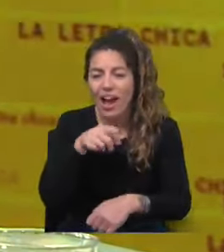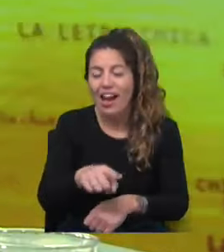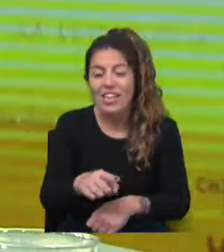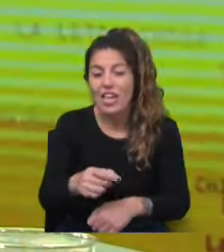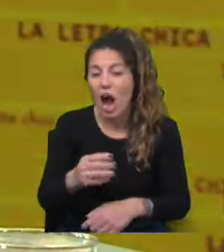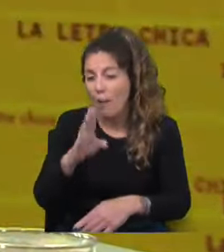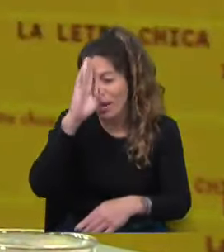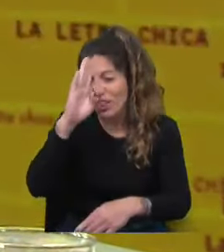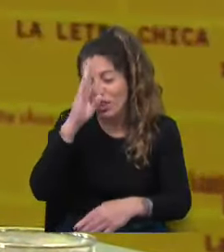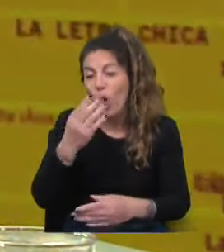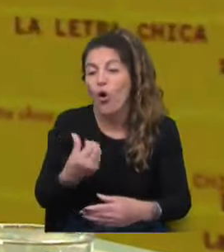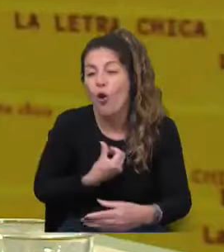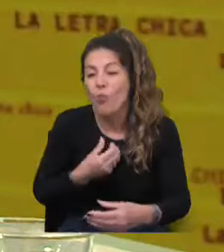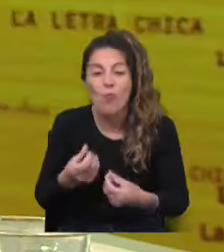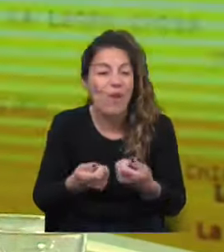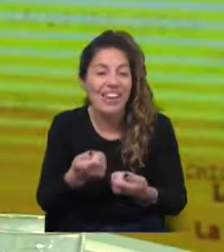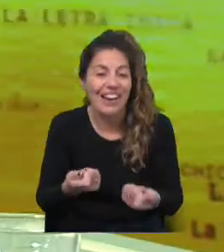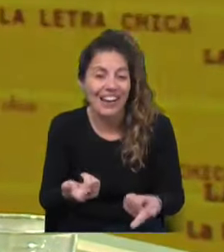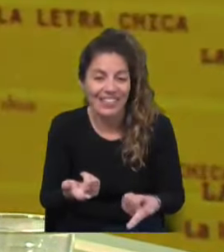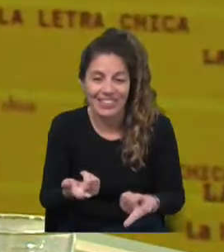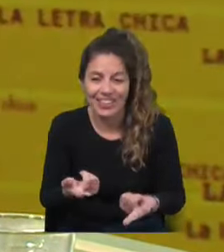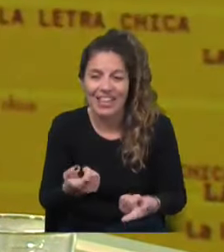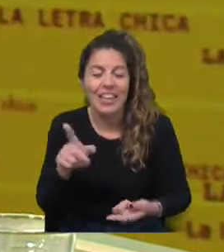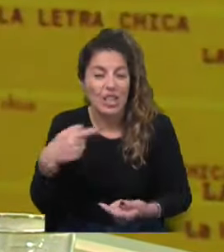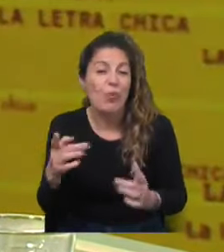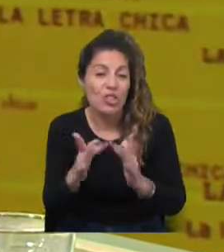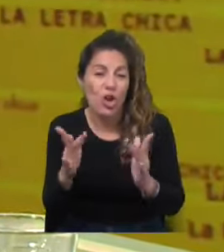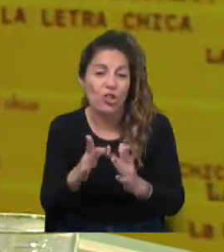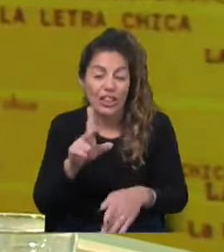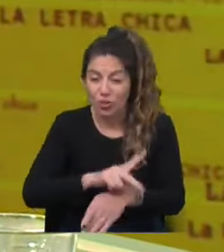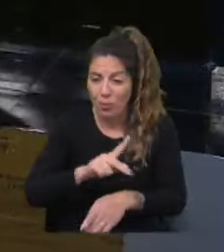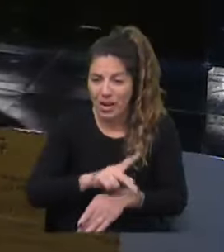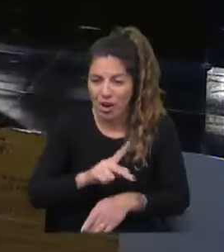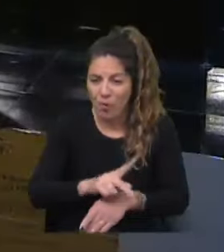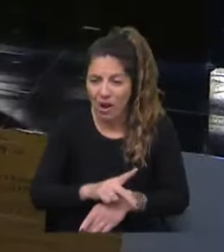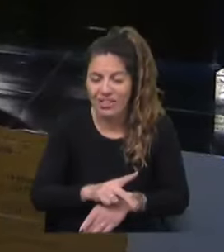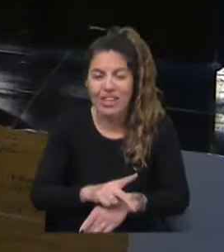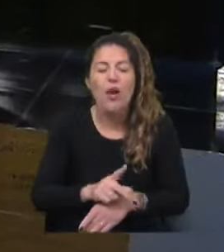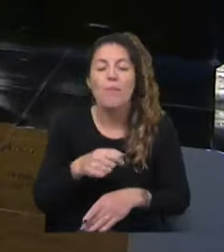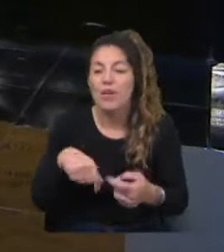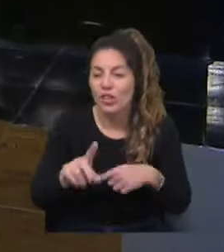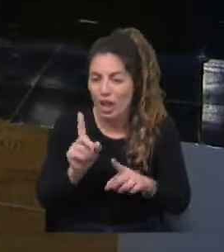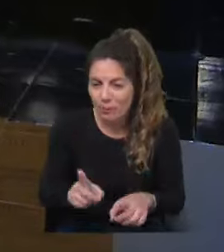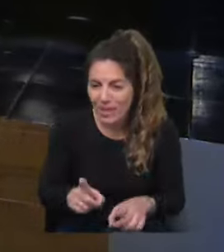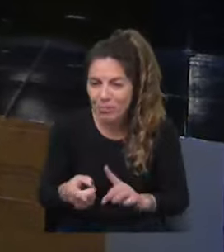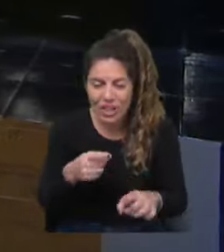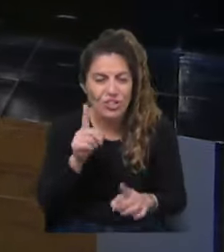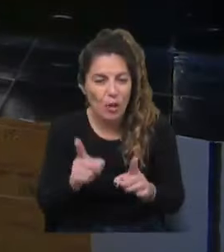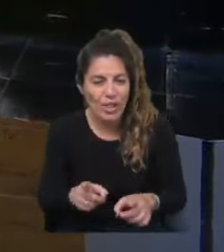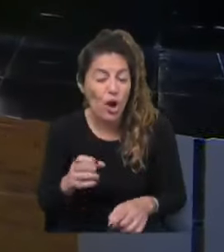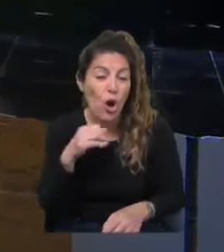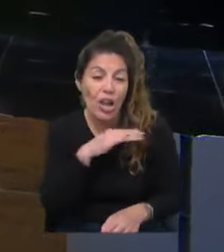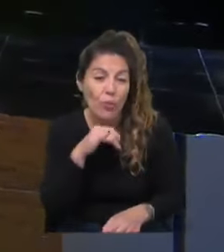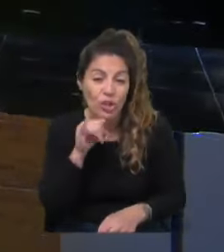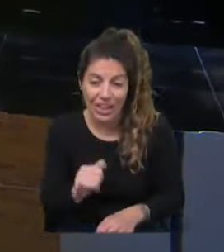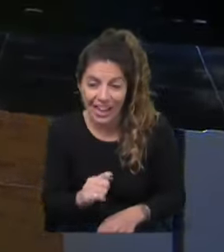maestría en logística de narcotráfico y después hizo los contactos con Paraguay, pero de hecho también tiene que ver mucho con la corrupción que